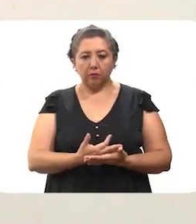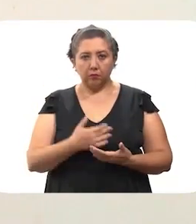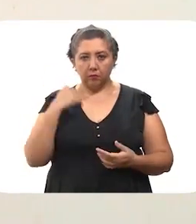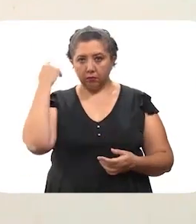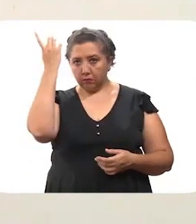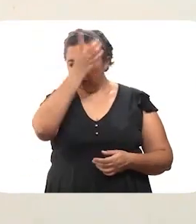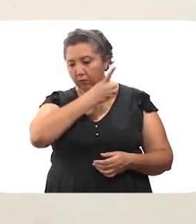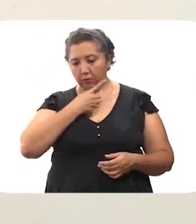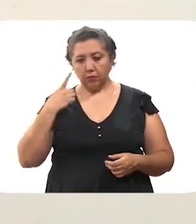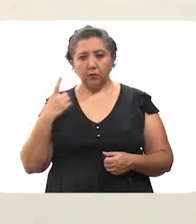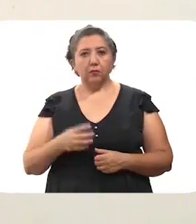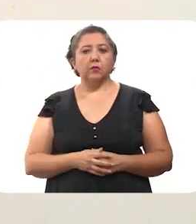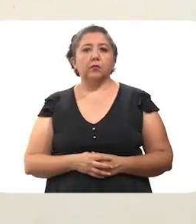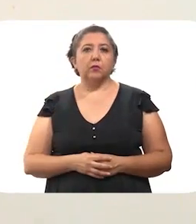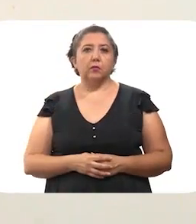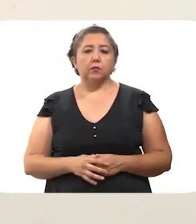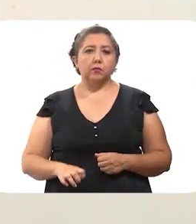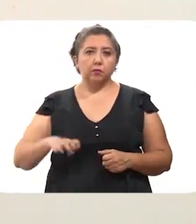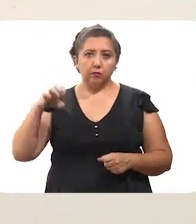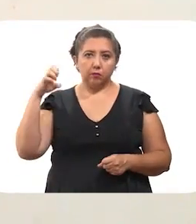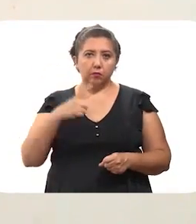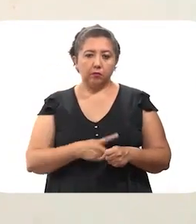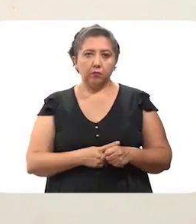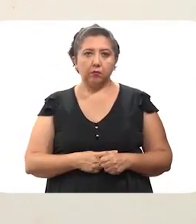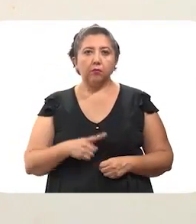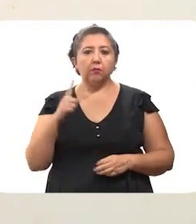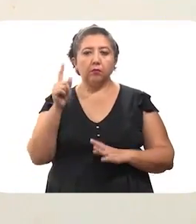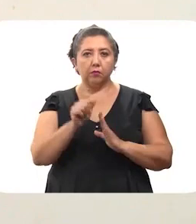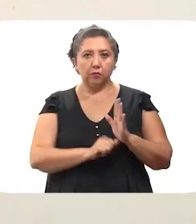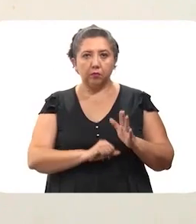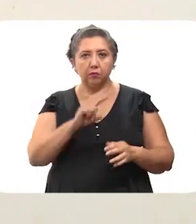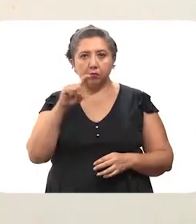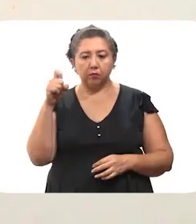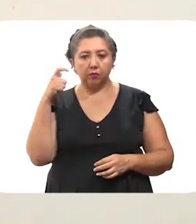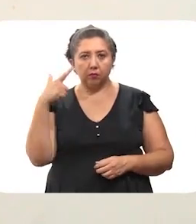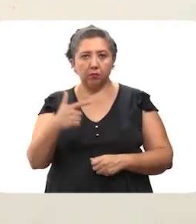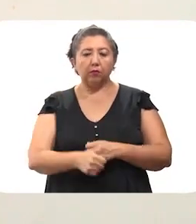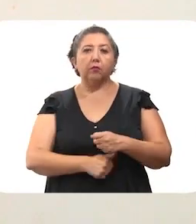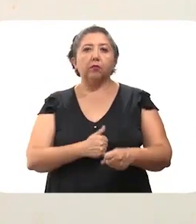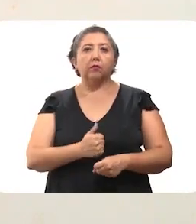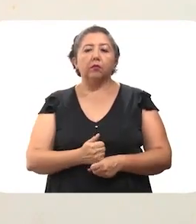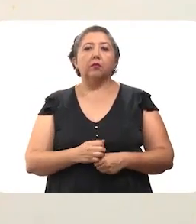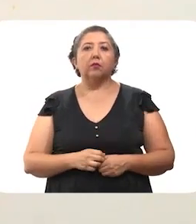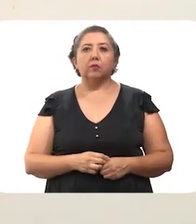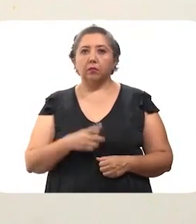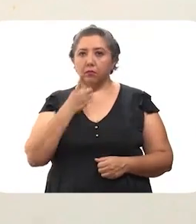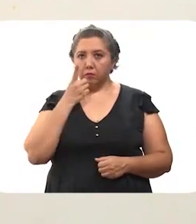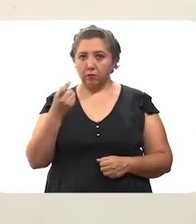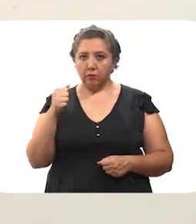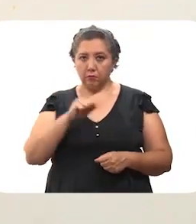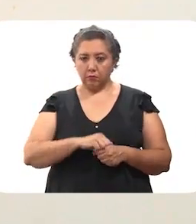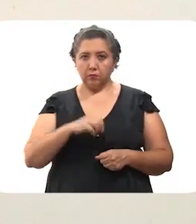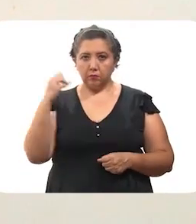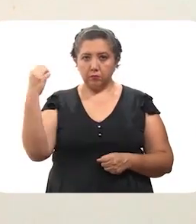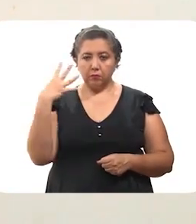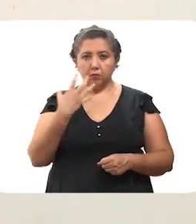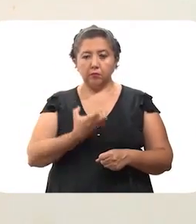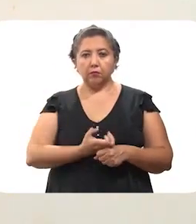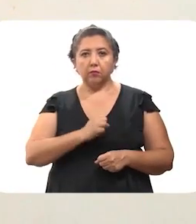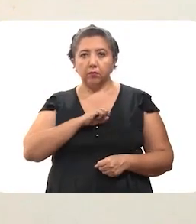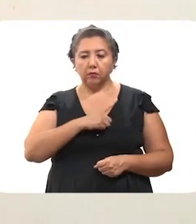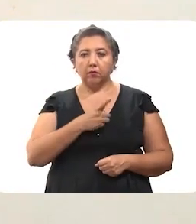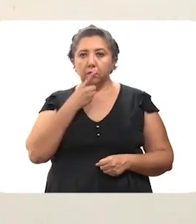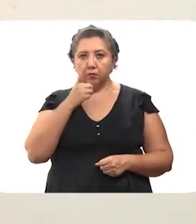pacientes a la espera de diagnóstico. El rango de edad de los casos desde un mes a 107 años. Los indicadores semanales del